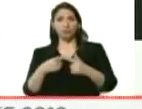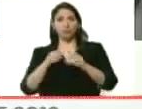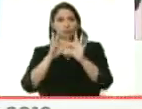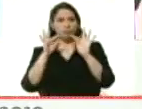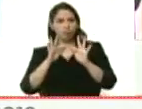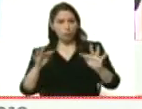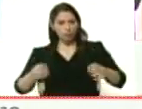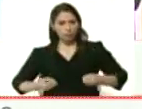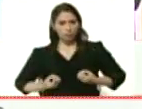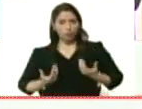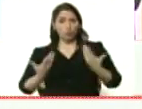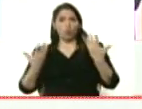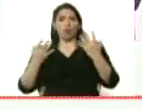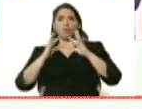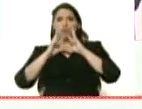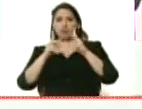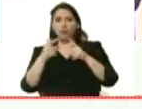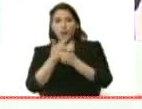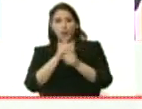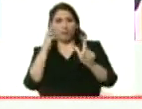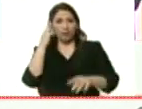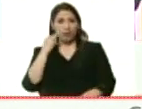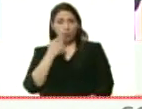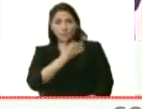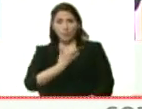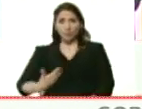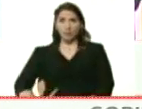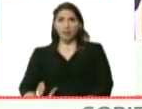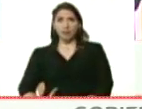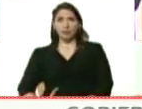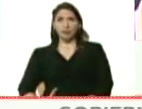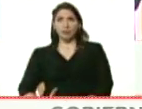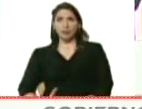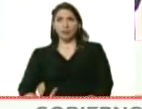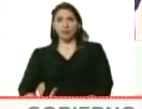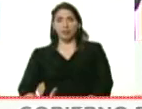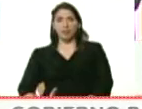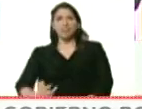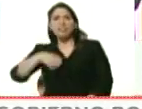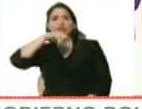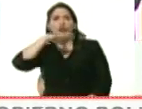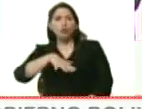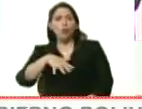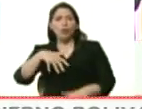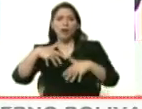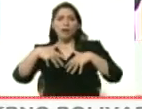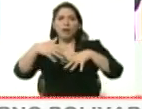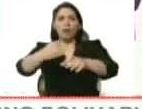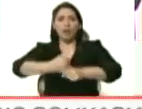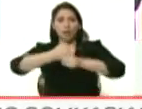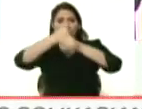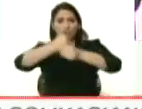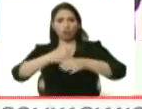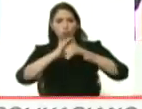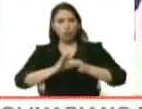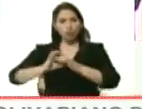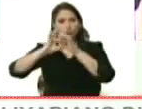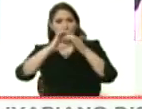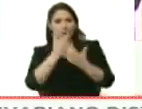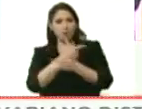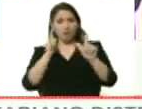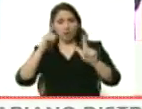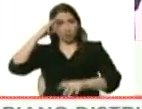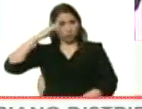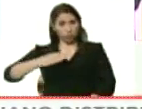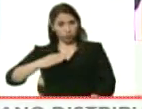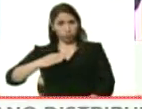expresiva, relató el libertador presidente las hazañas del Ejército Unido Libertador, de los